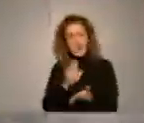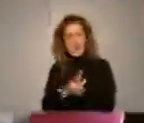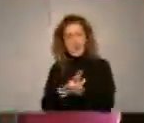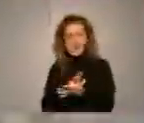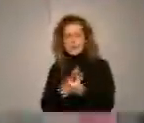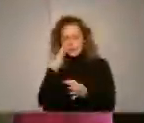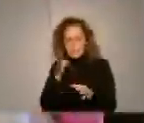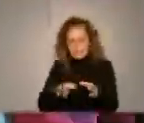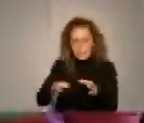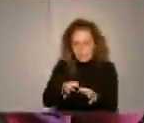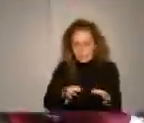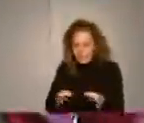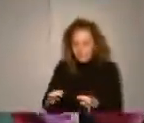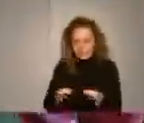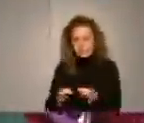acomodo.